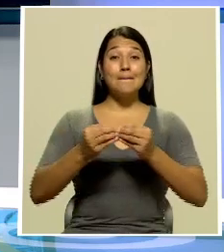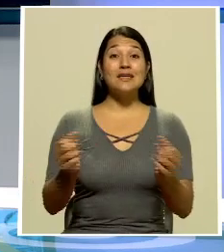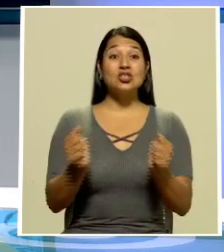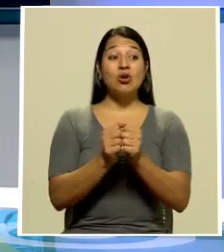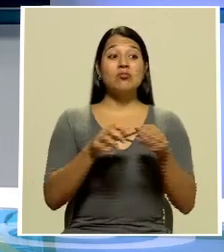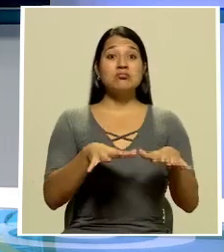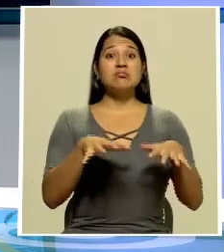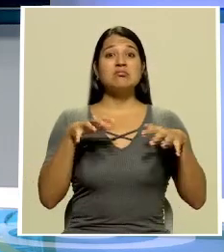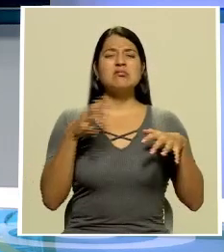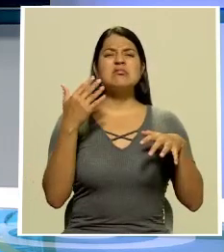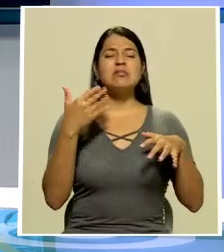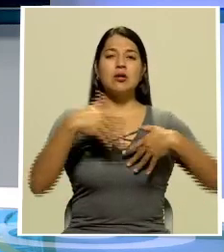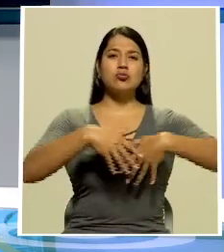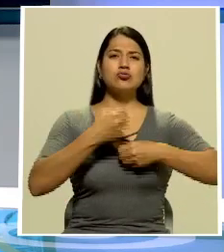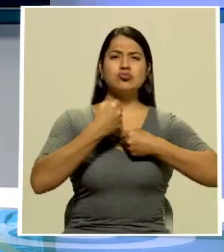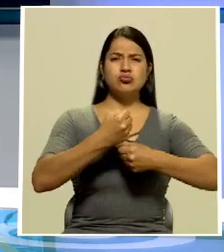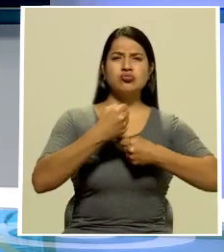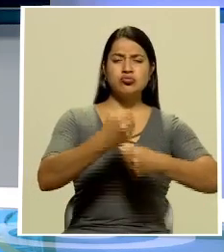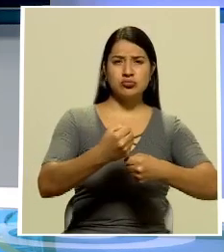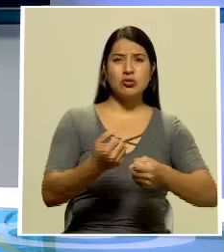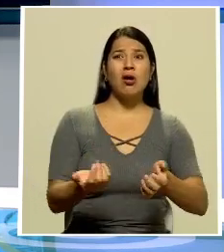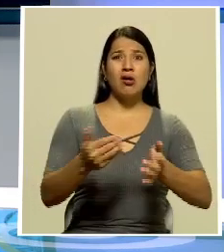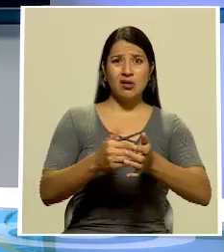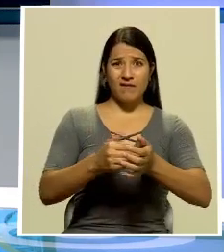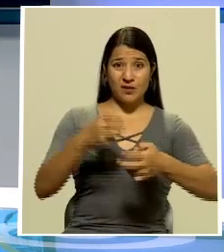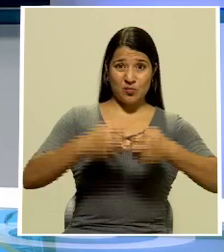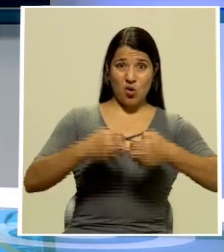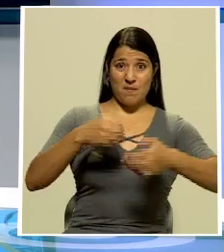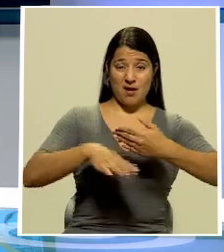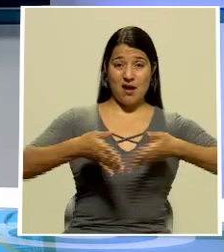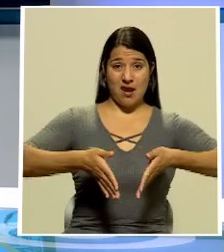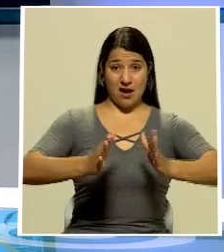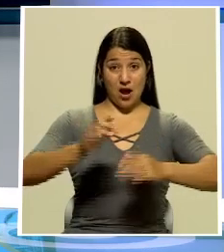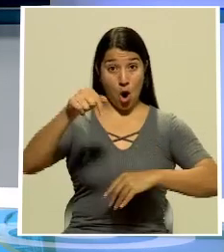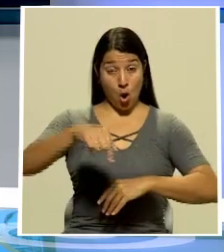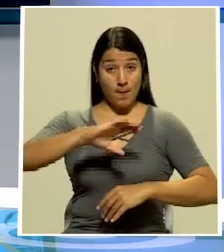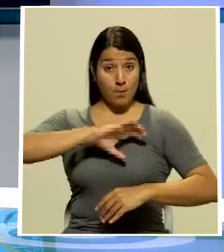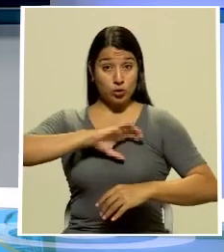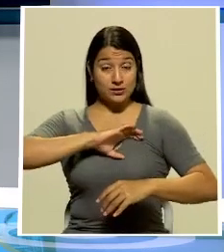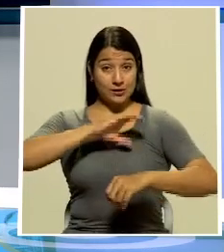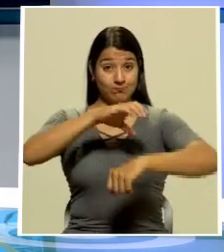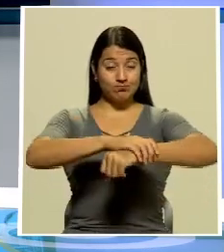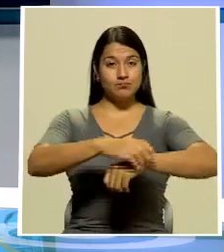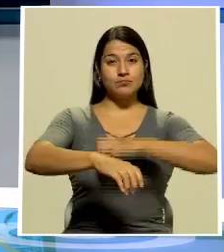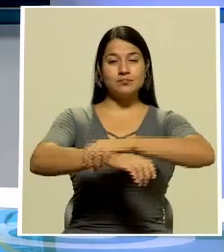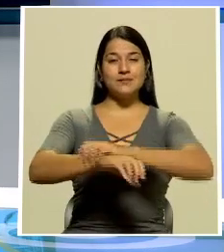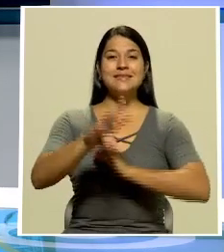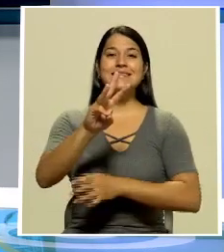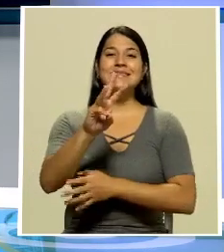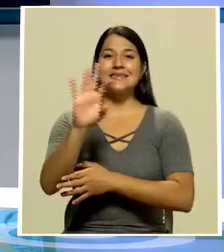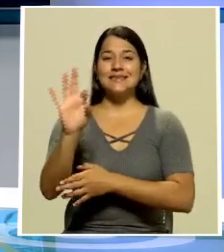y episodios de violencia callejera. Hoy la fuerza pública detuvo a 69 personas por obstruir la